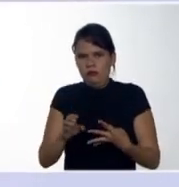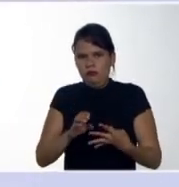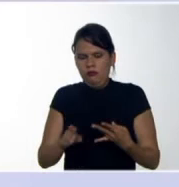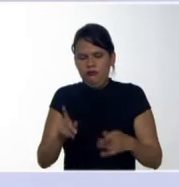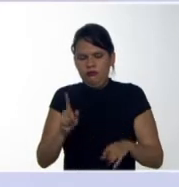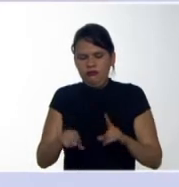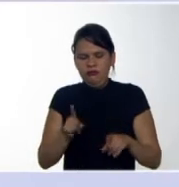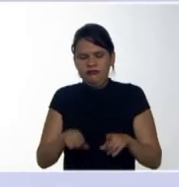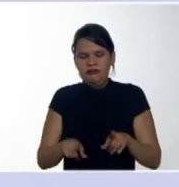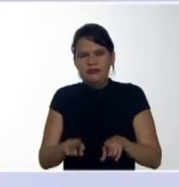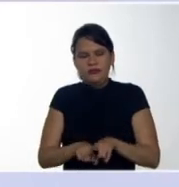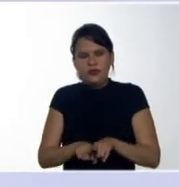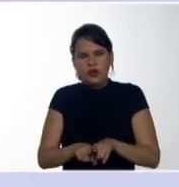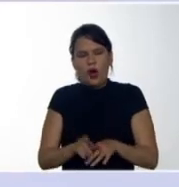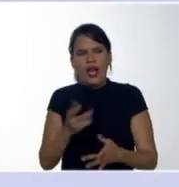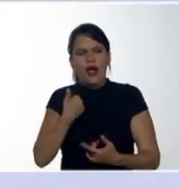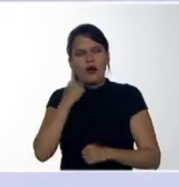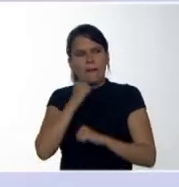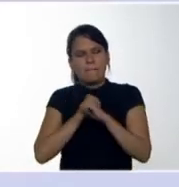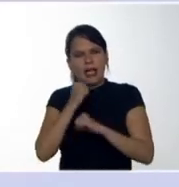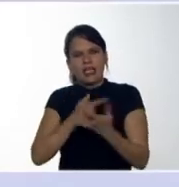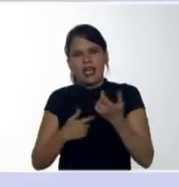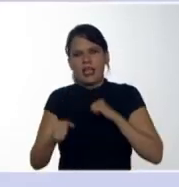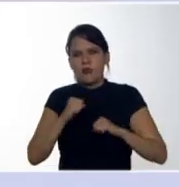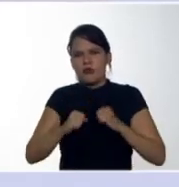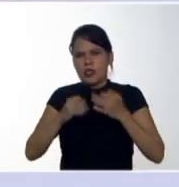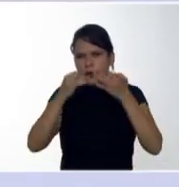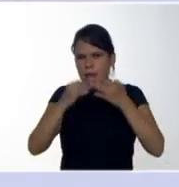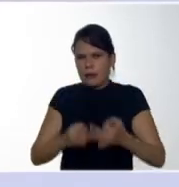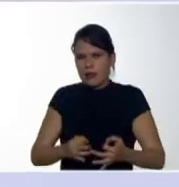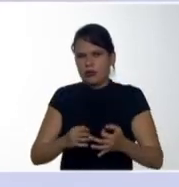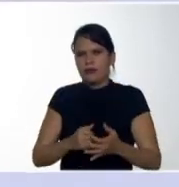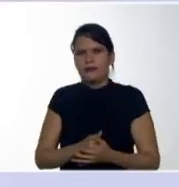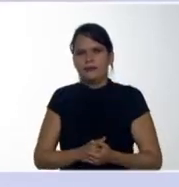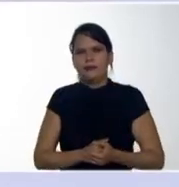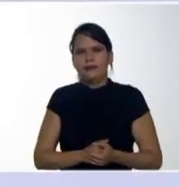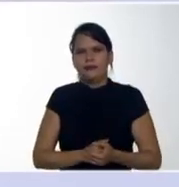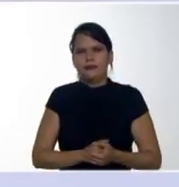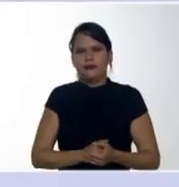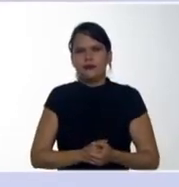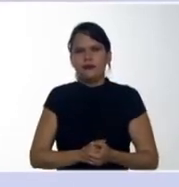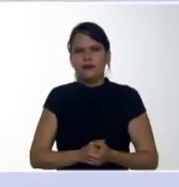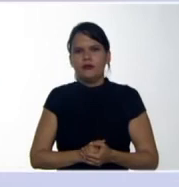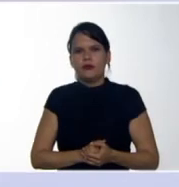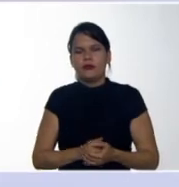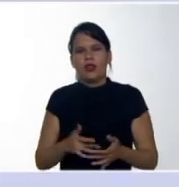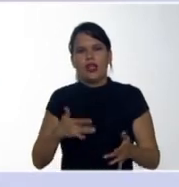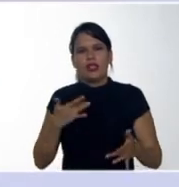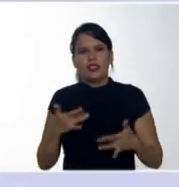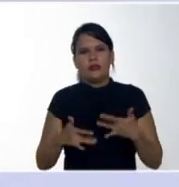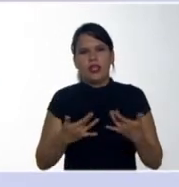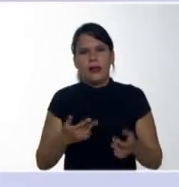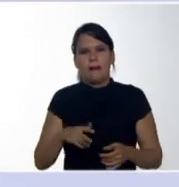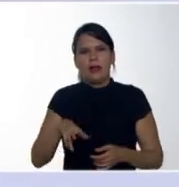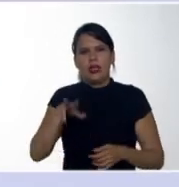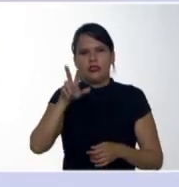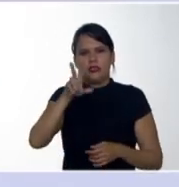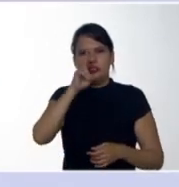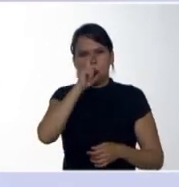a una máquina de movimiento perpetuo. Ok. Las actividades para tercer